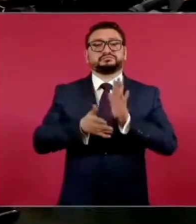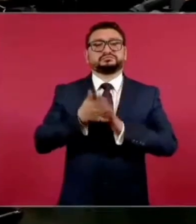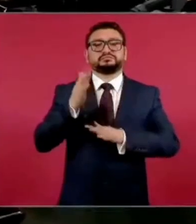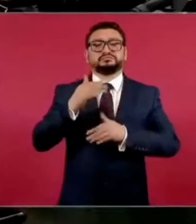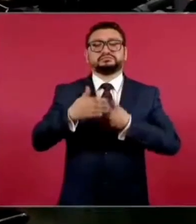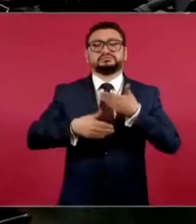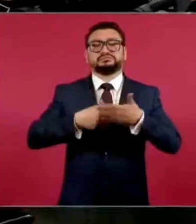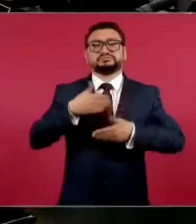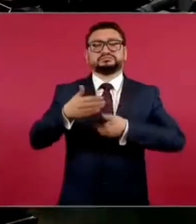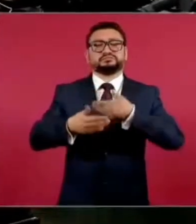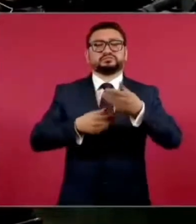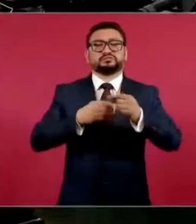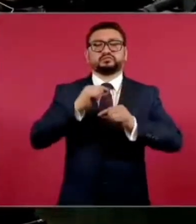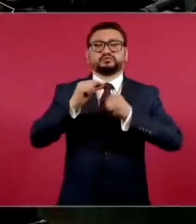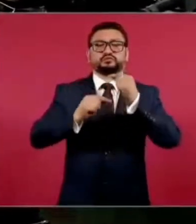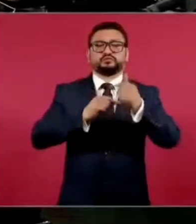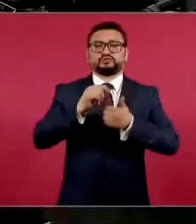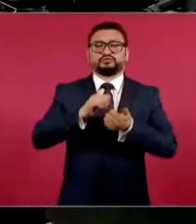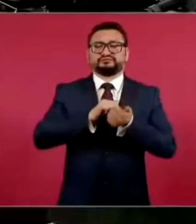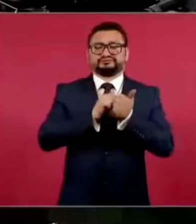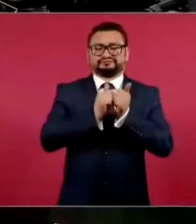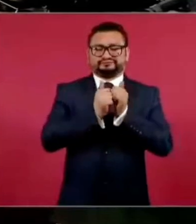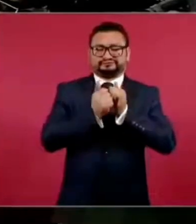volviendo muy conservador.